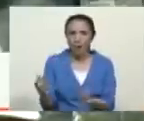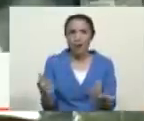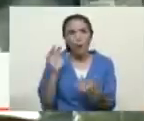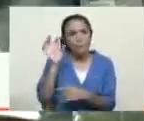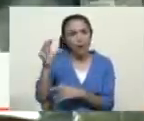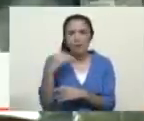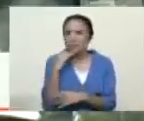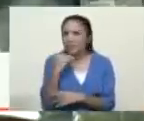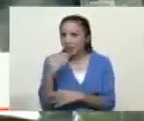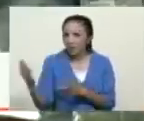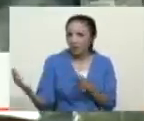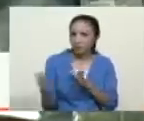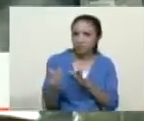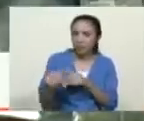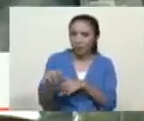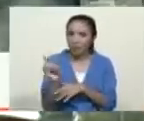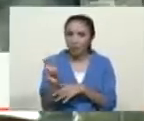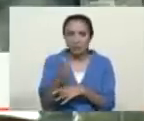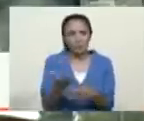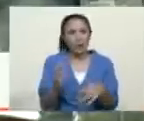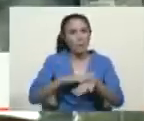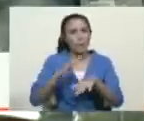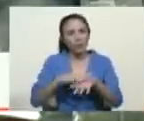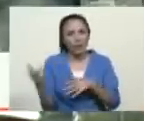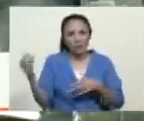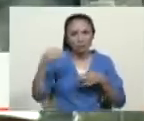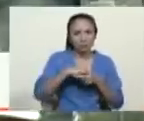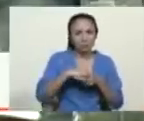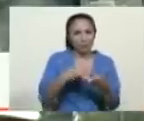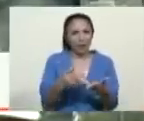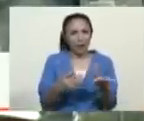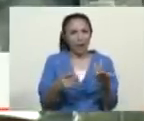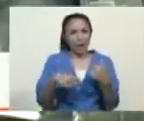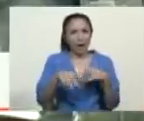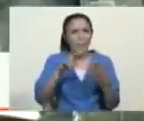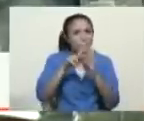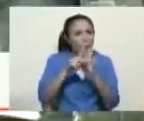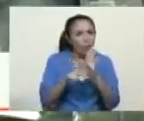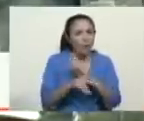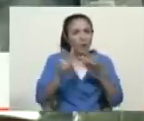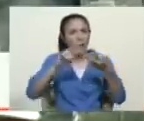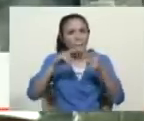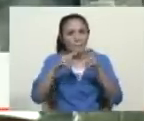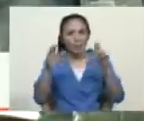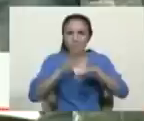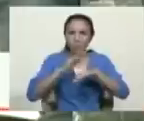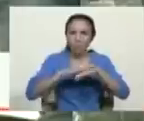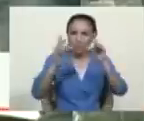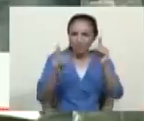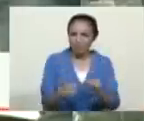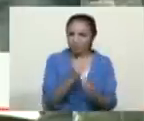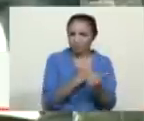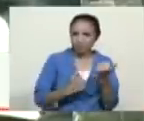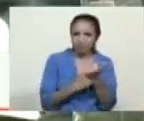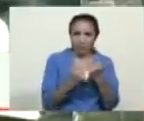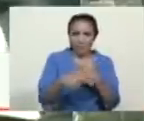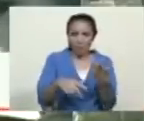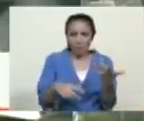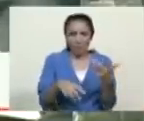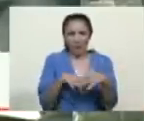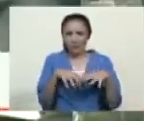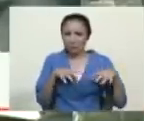problemas internos para aplicar el programa de paz, ¿por qué se ha decidido apoyar